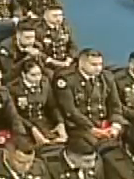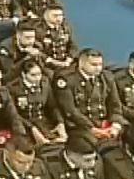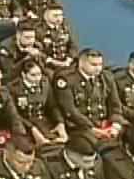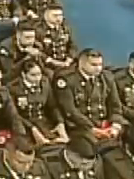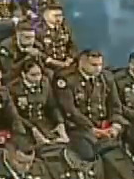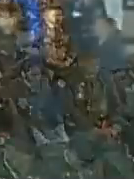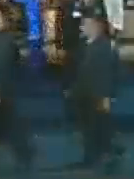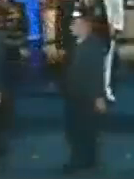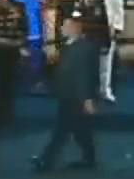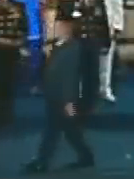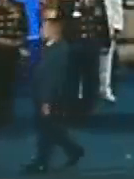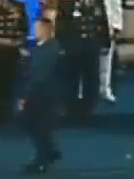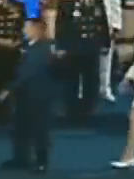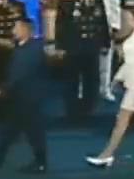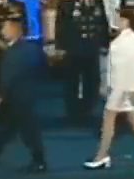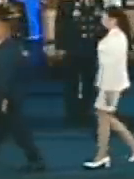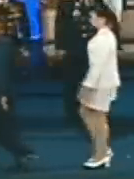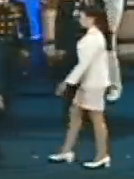inmensa fuerza.